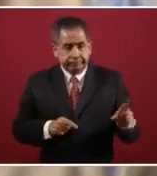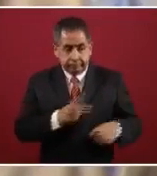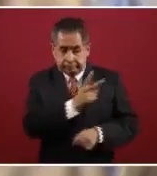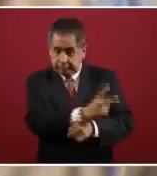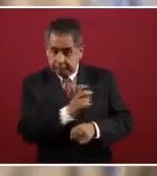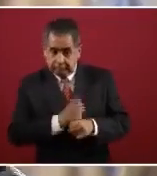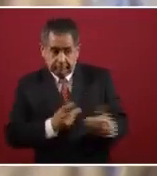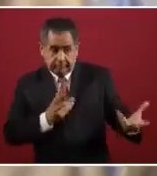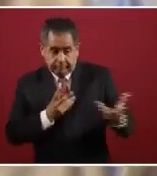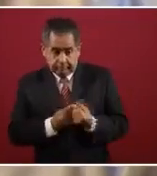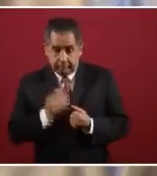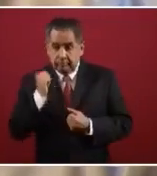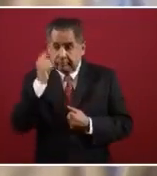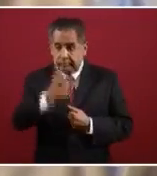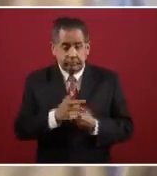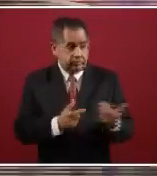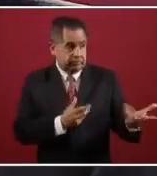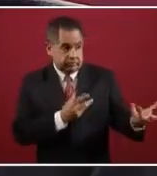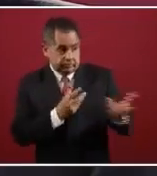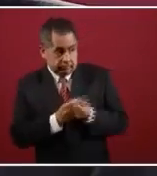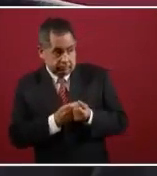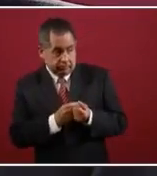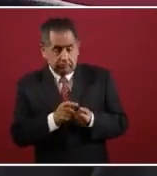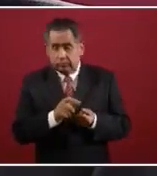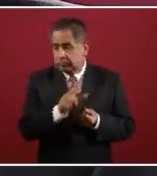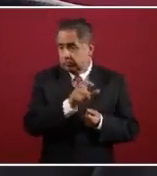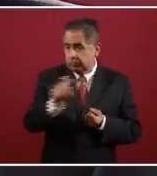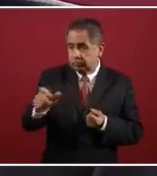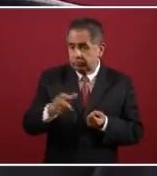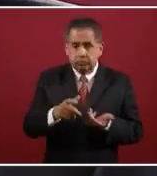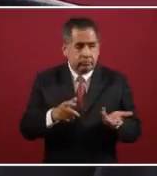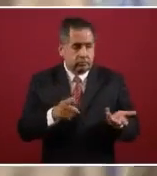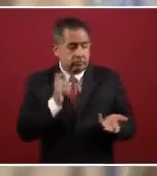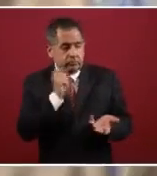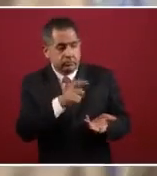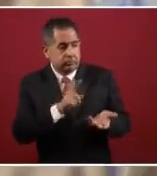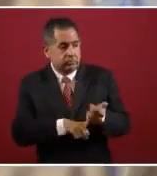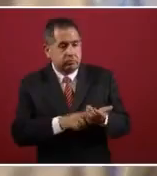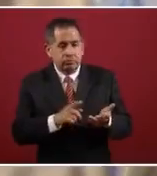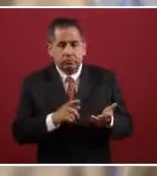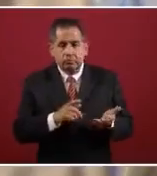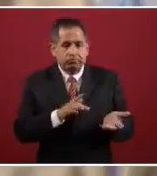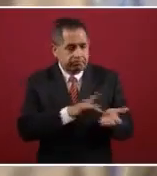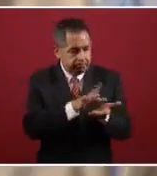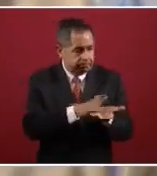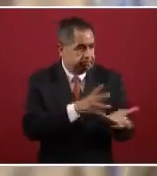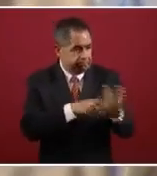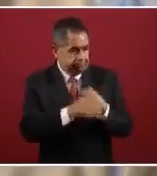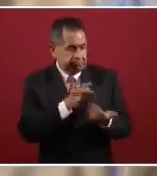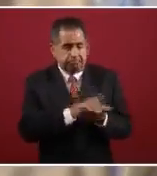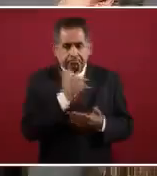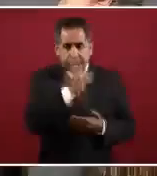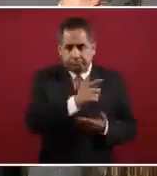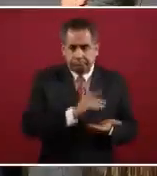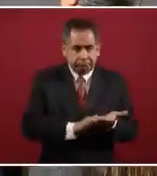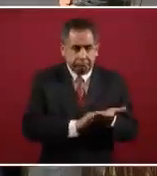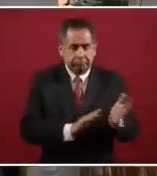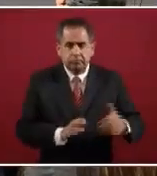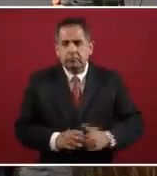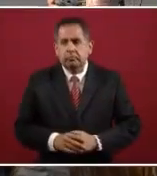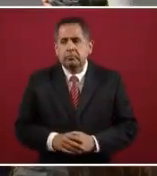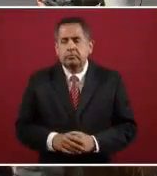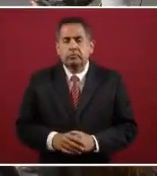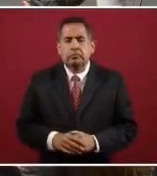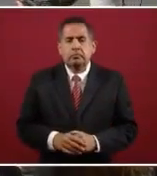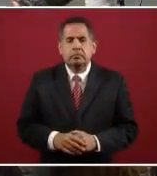invitarlos, no sé, ¿habría algún incentivo? No hablo monetario, sino algún incentivo de algún tipo a la iniciativa privada. Sí, gracias.